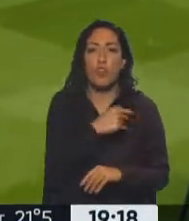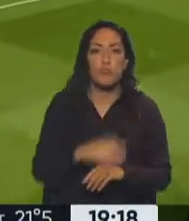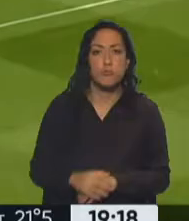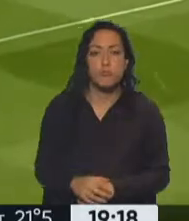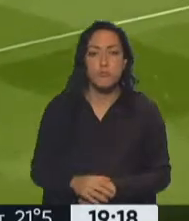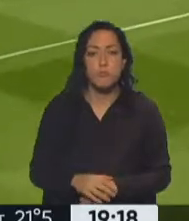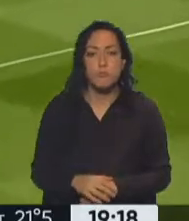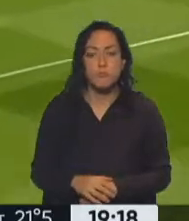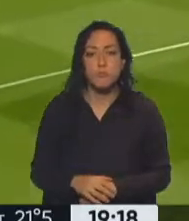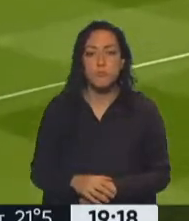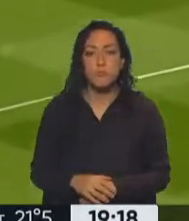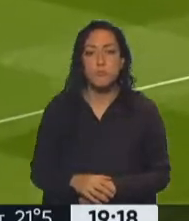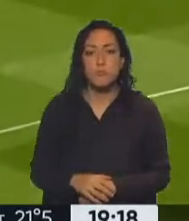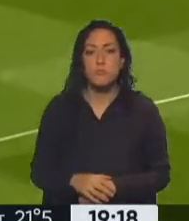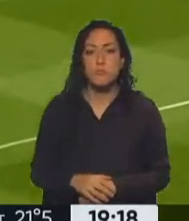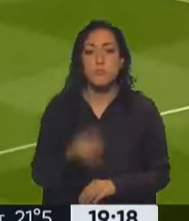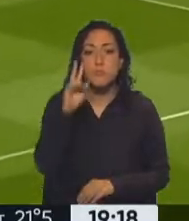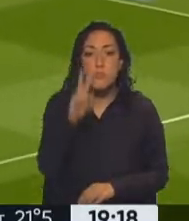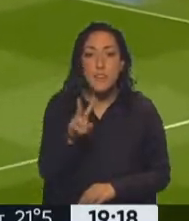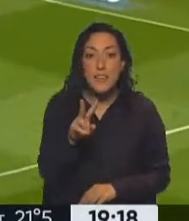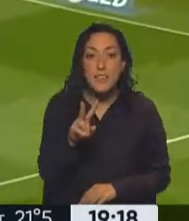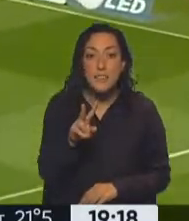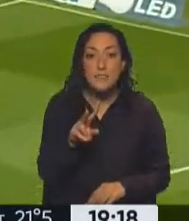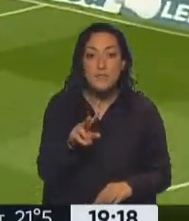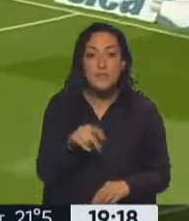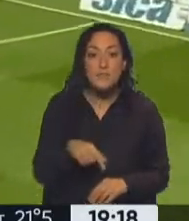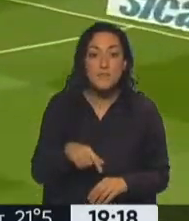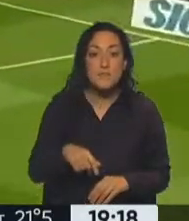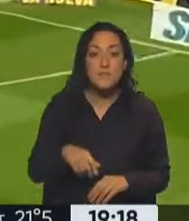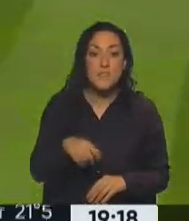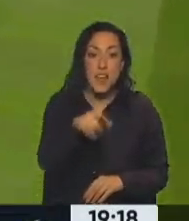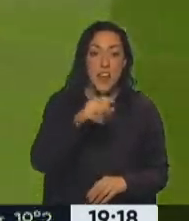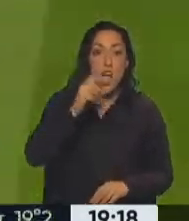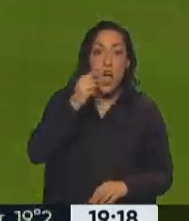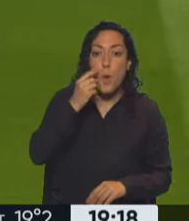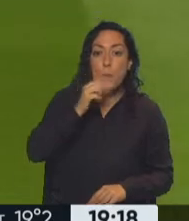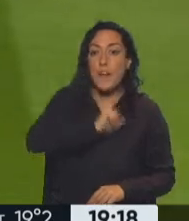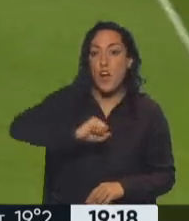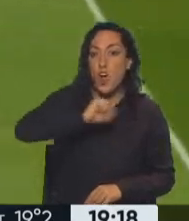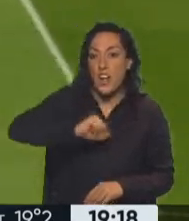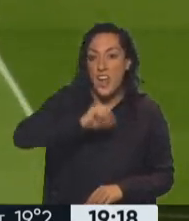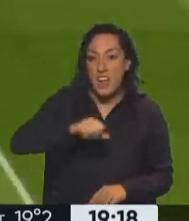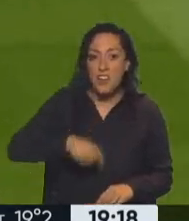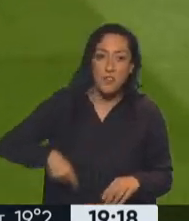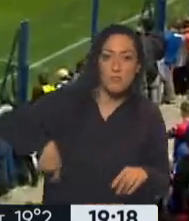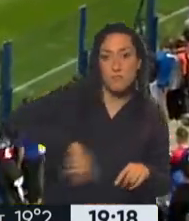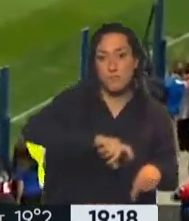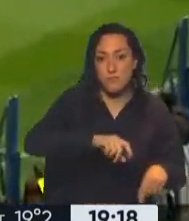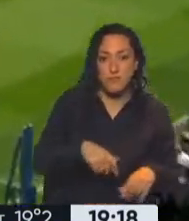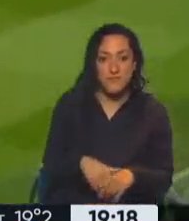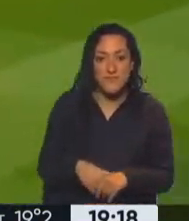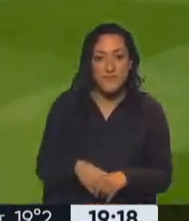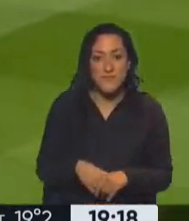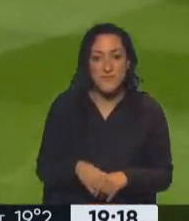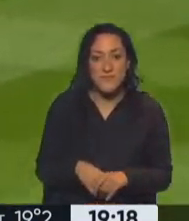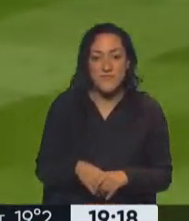amonestados, ¿eh? Claro. Fijate la asistencia de Taco de Retegui. No solo es goleador el Chapita, sino